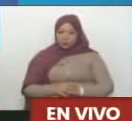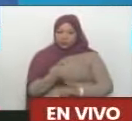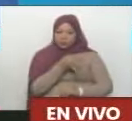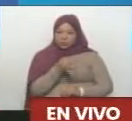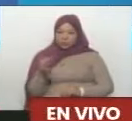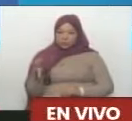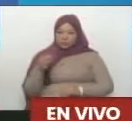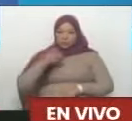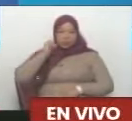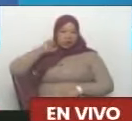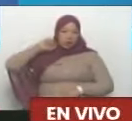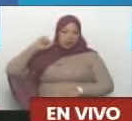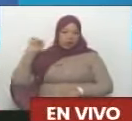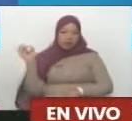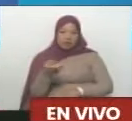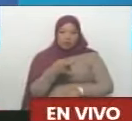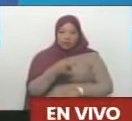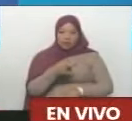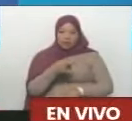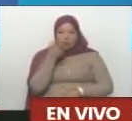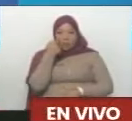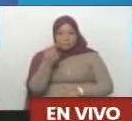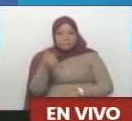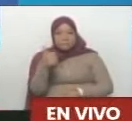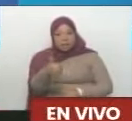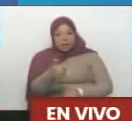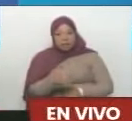¿Correcto? ¿El Llano? ¿Estoy bien?